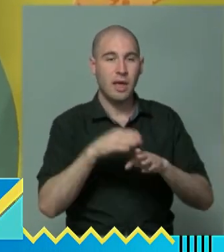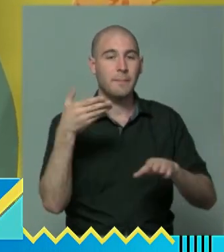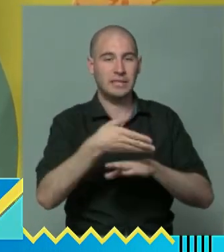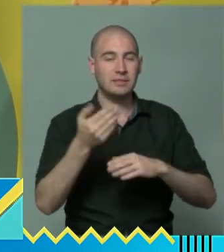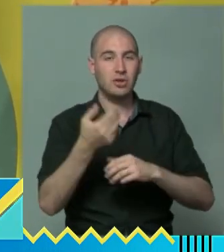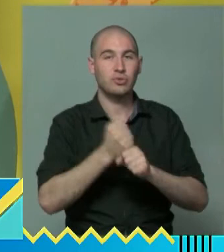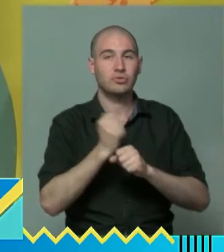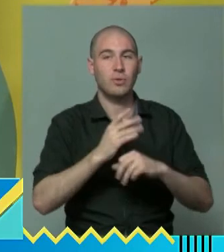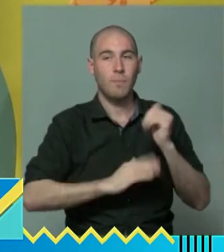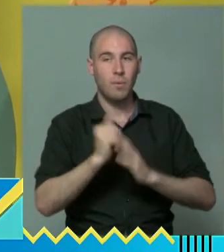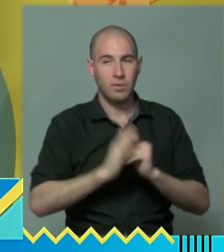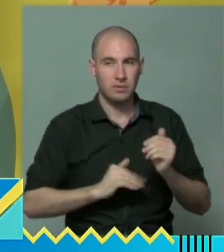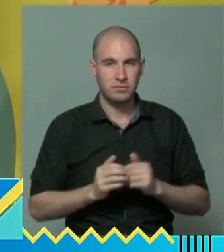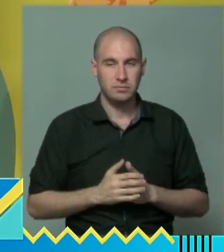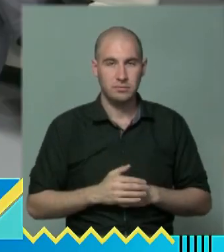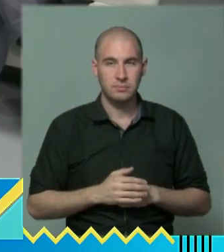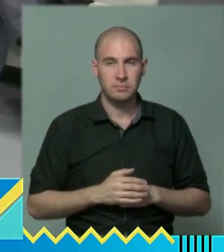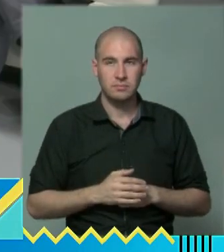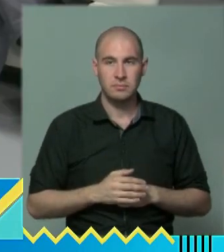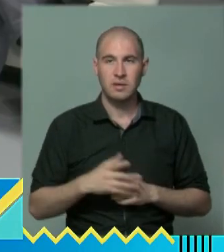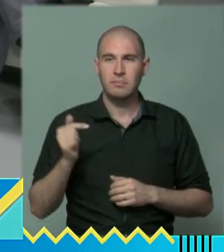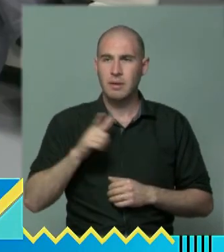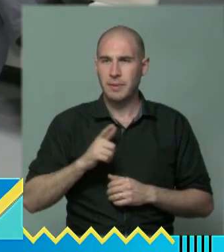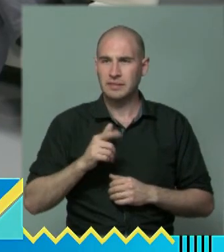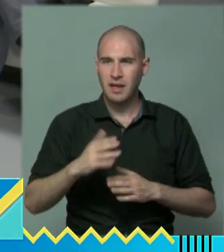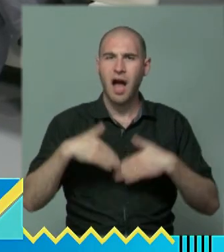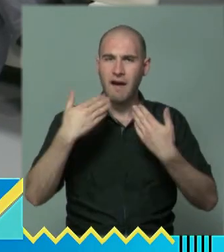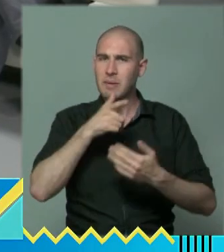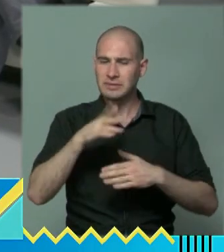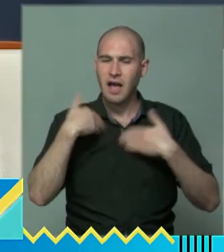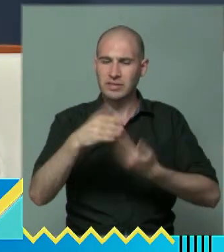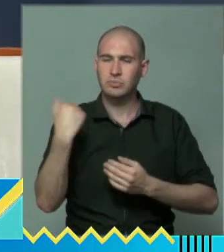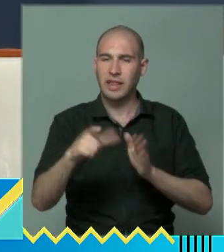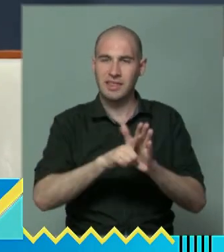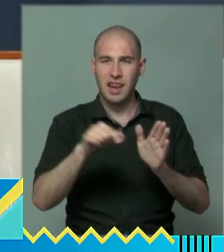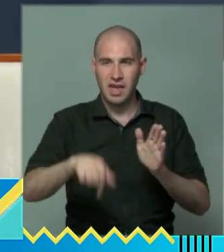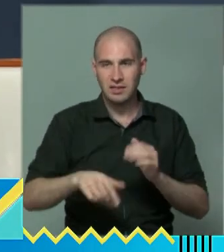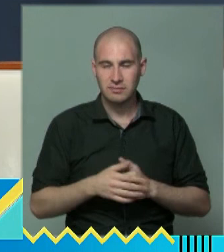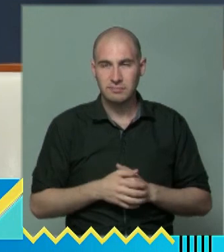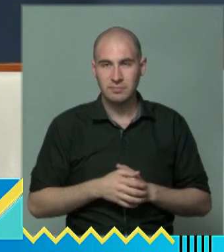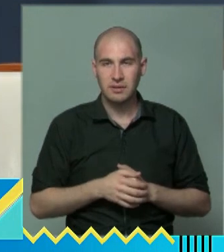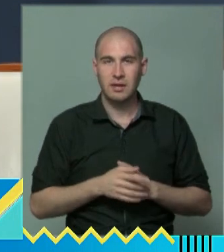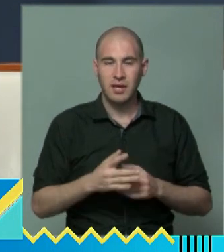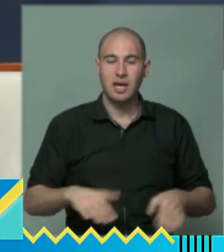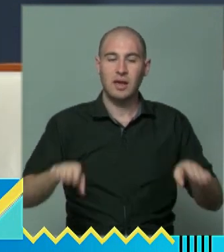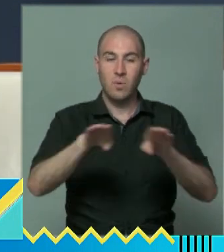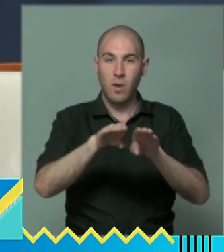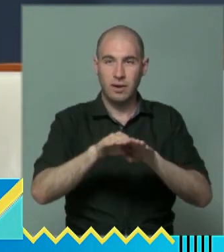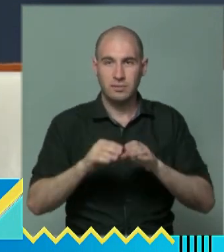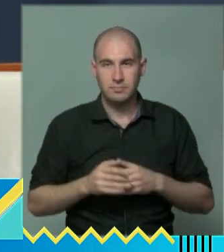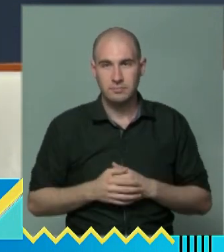de la obra pública, particularmente. Bien, perfecto. Yo creo que es un gran avance de nuestra legislación, nos pone a la par